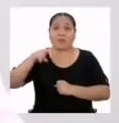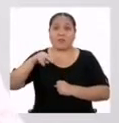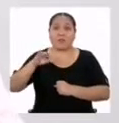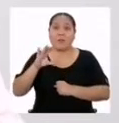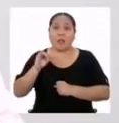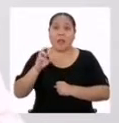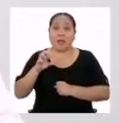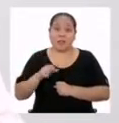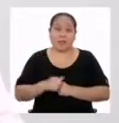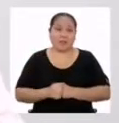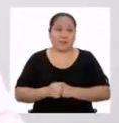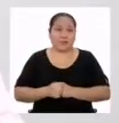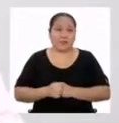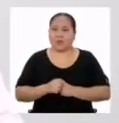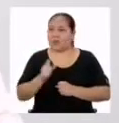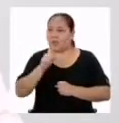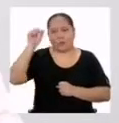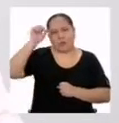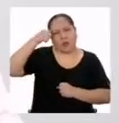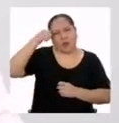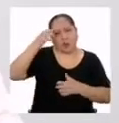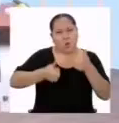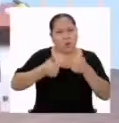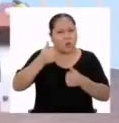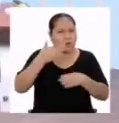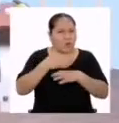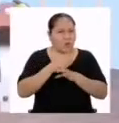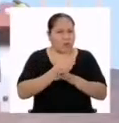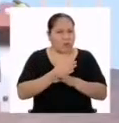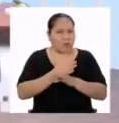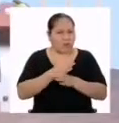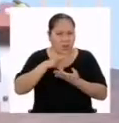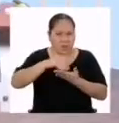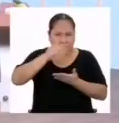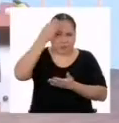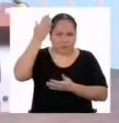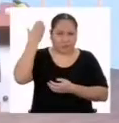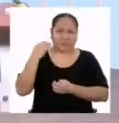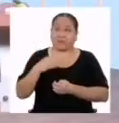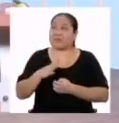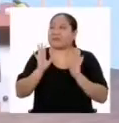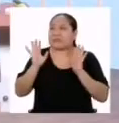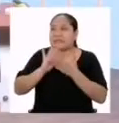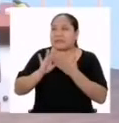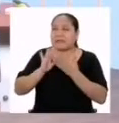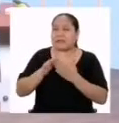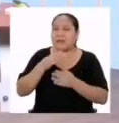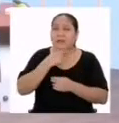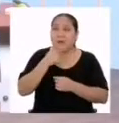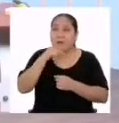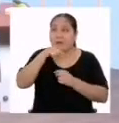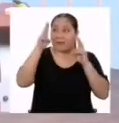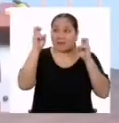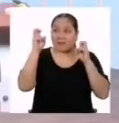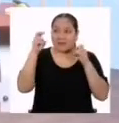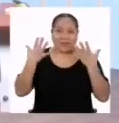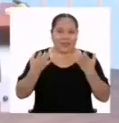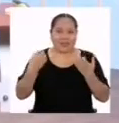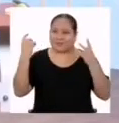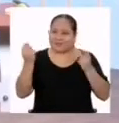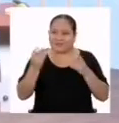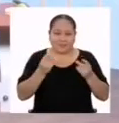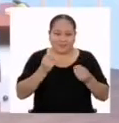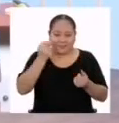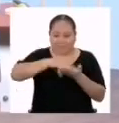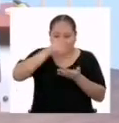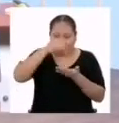a recordar qué herramientas aprendimos para hacer este análisis? Ay, perdón, es que cuando me gusta un tema me emociono y quiero saberlo todo lo más